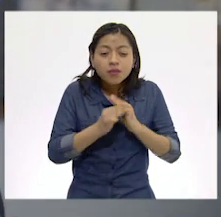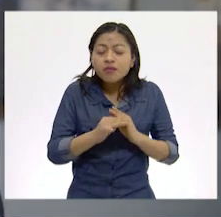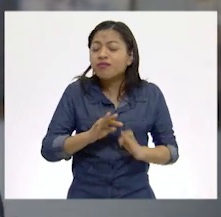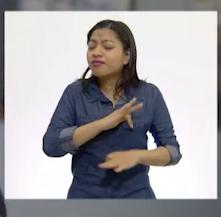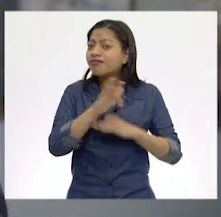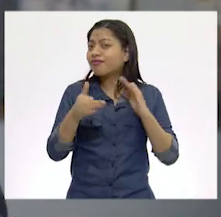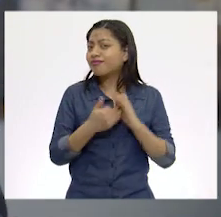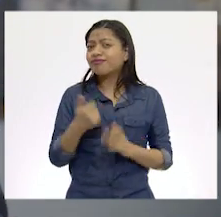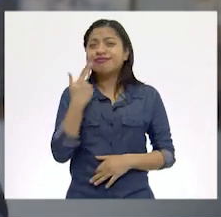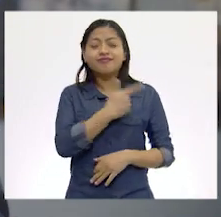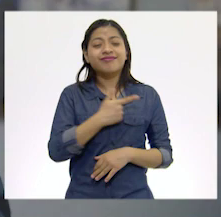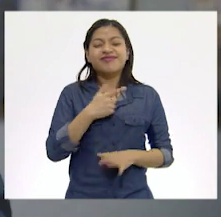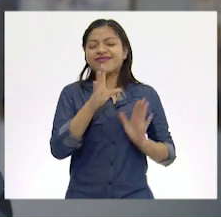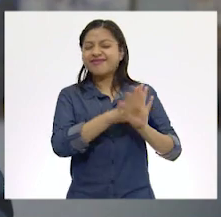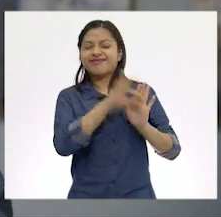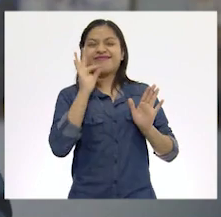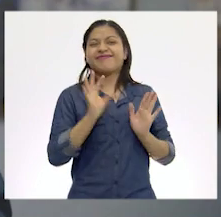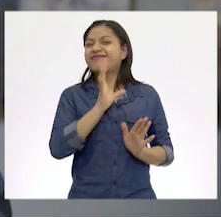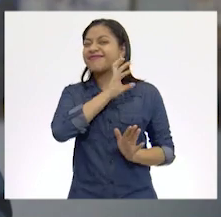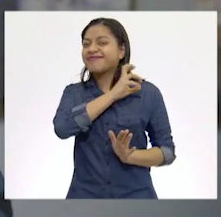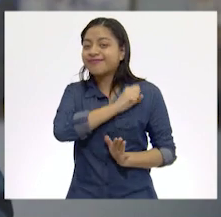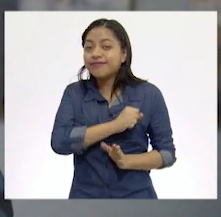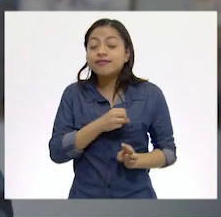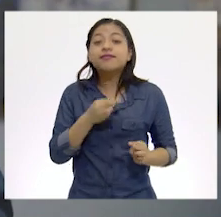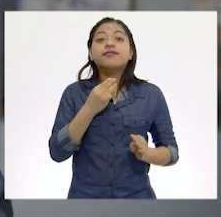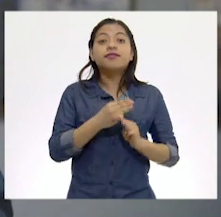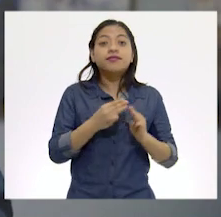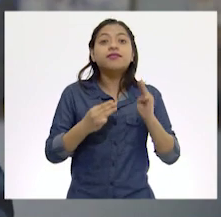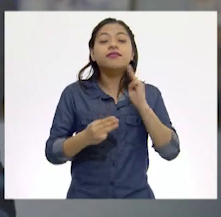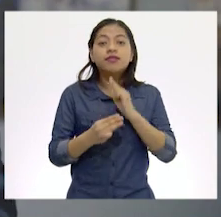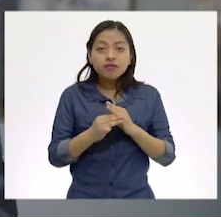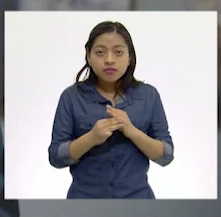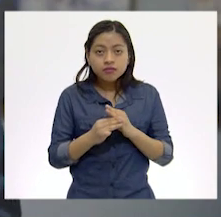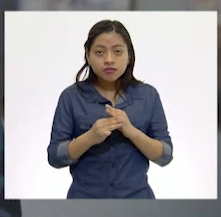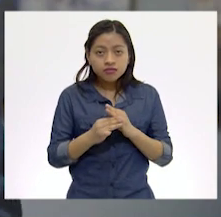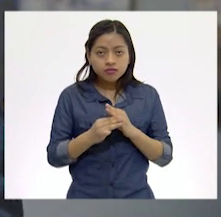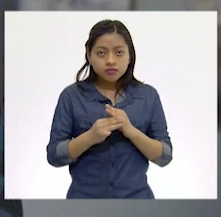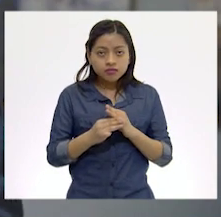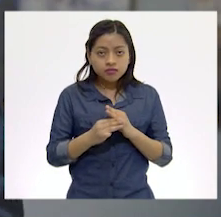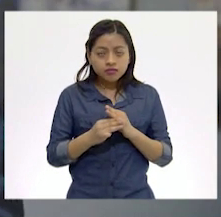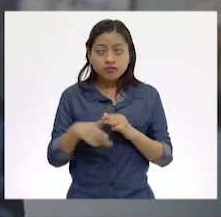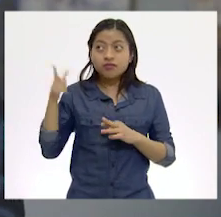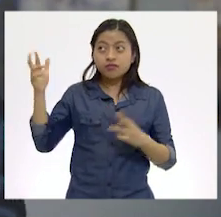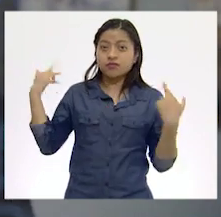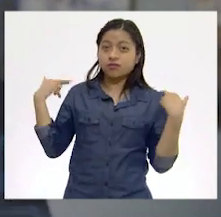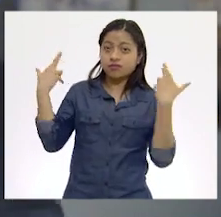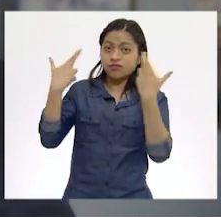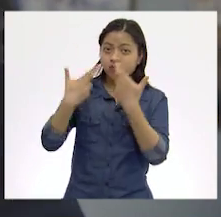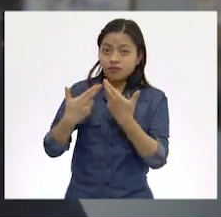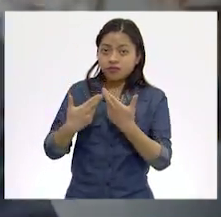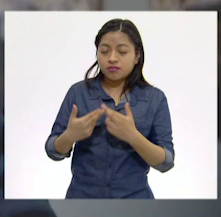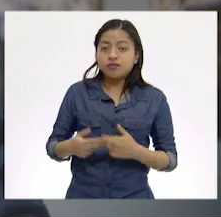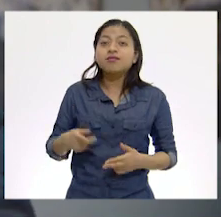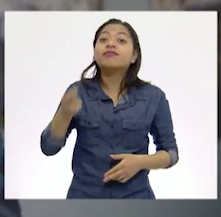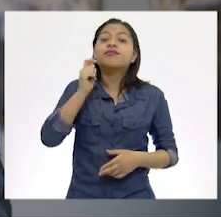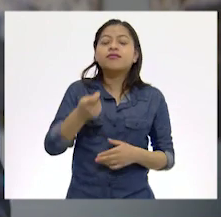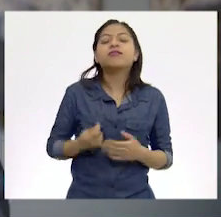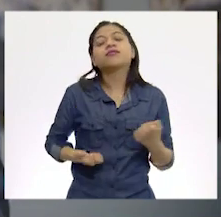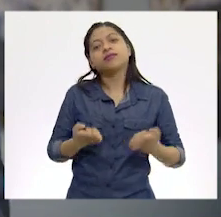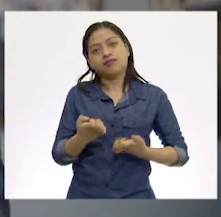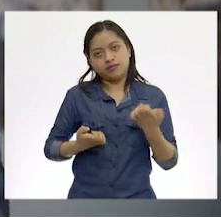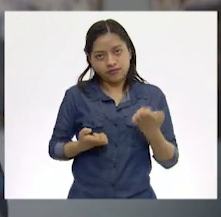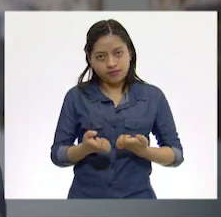mi favorita la clase de maestro física. Tienes